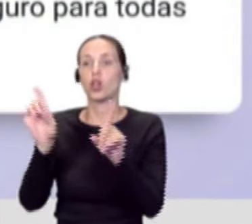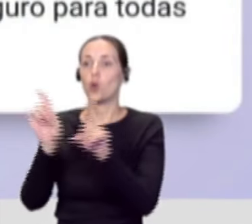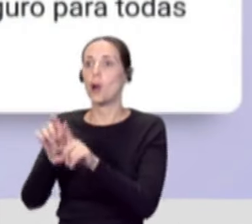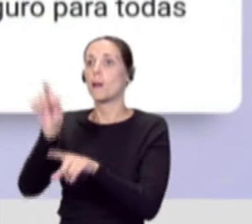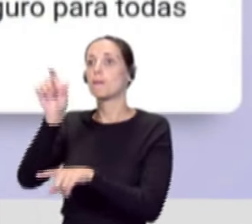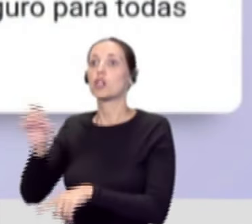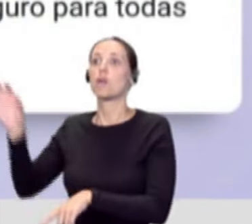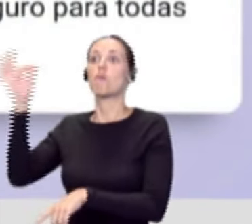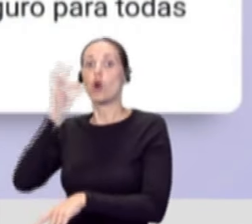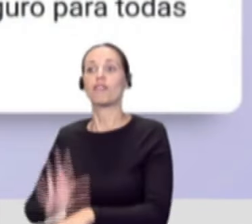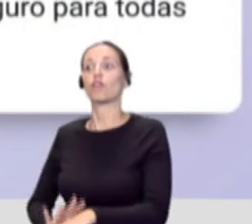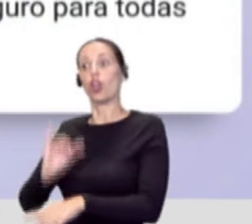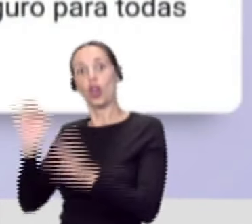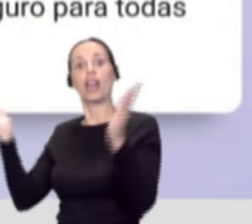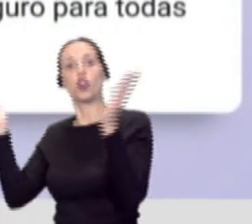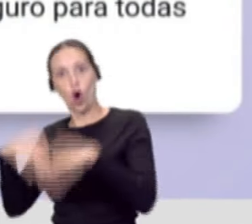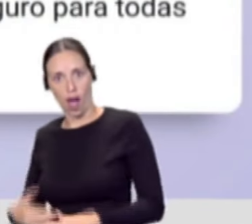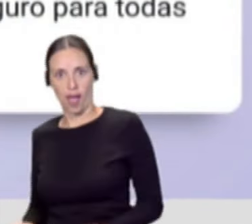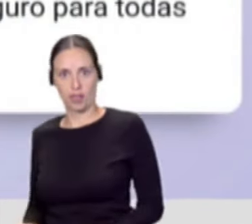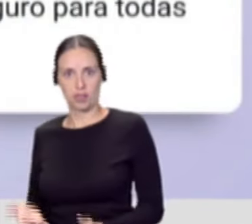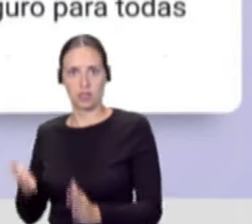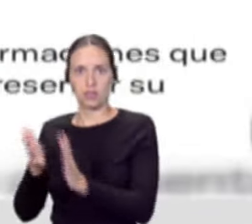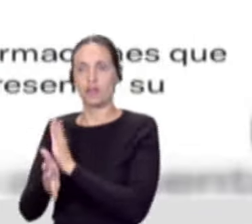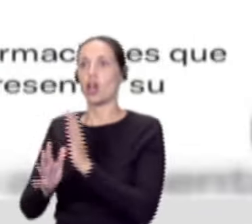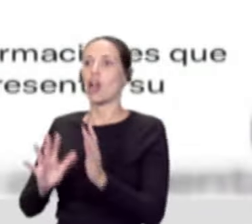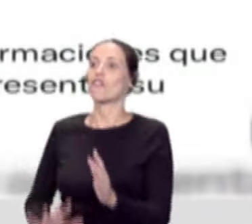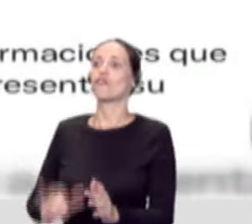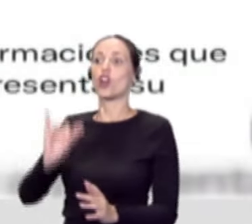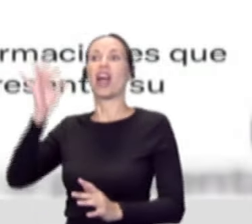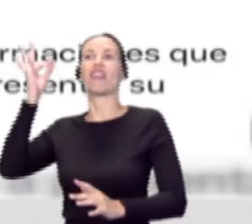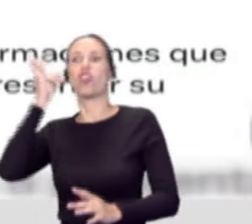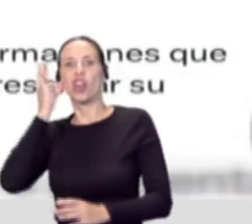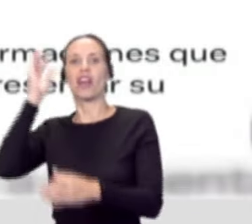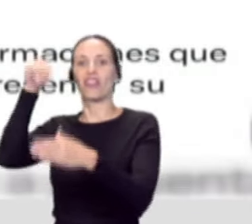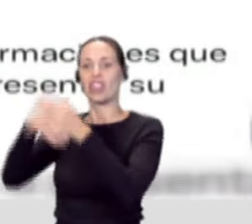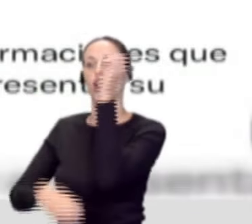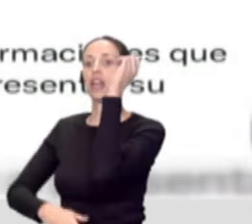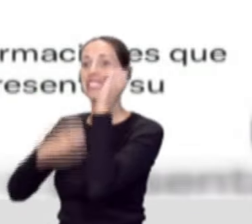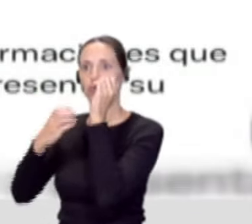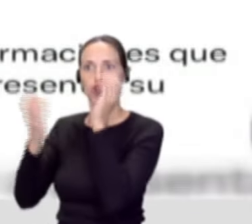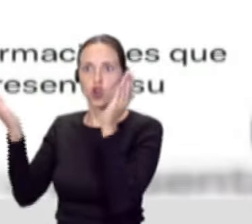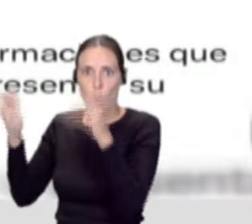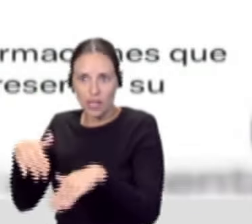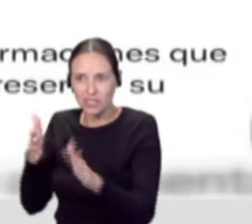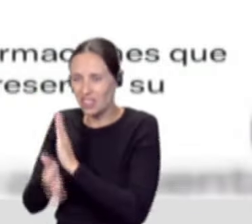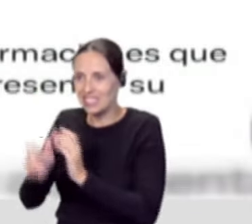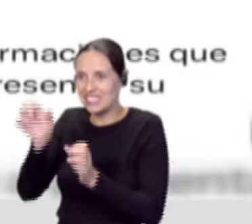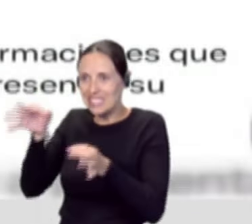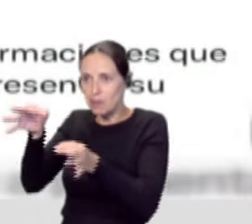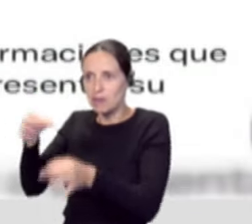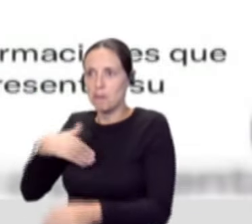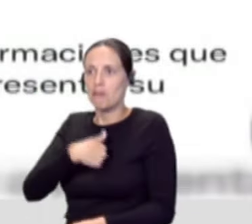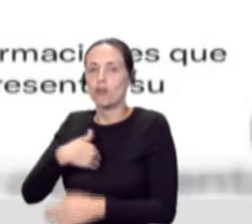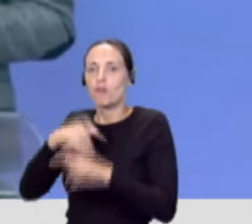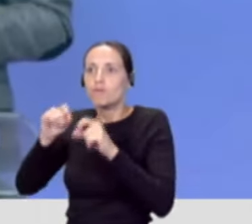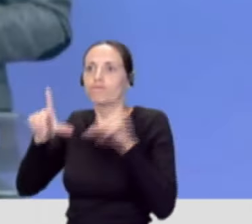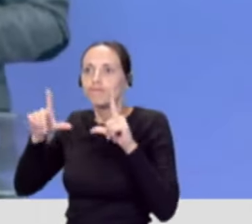un Antonio Anglés. No hay una violadora del ascensor, es el violador del ascensor. Entonces, cuando surgen este tipo de